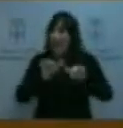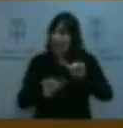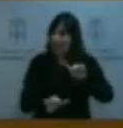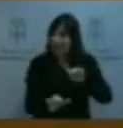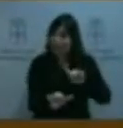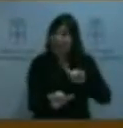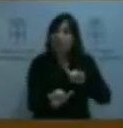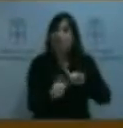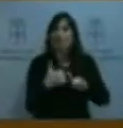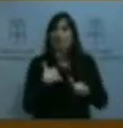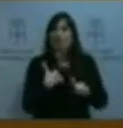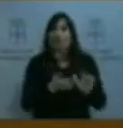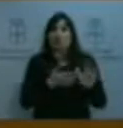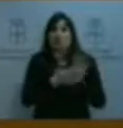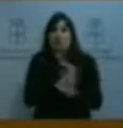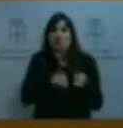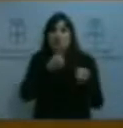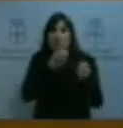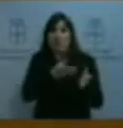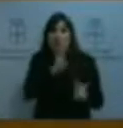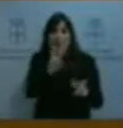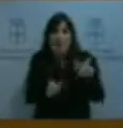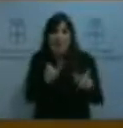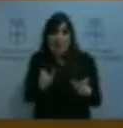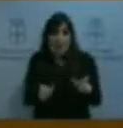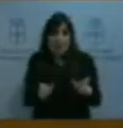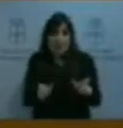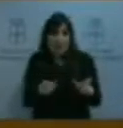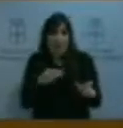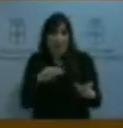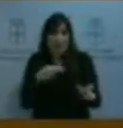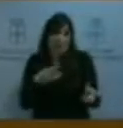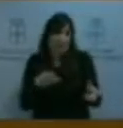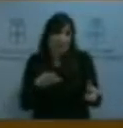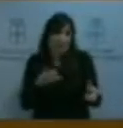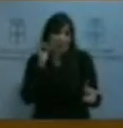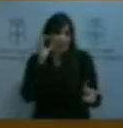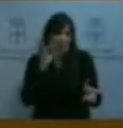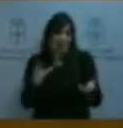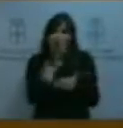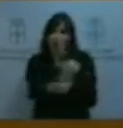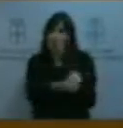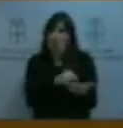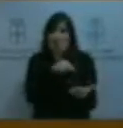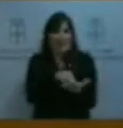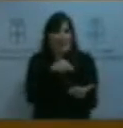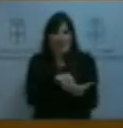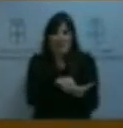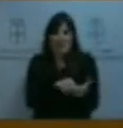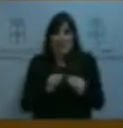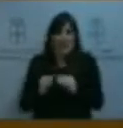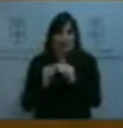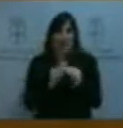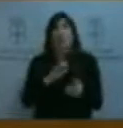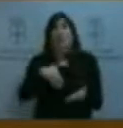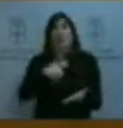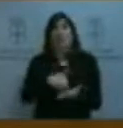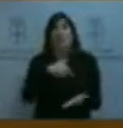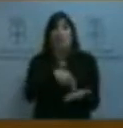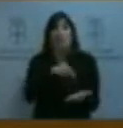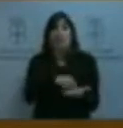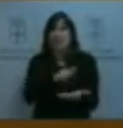comparecientes, todos ellos y unánimemente, nos exigían. Nos exigían un nuevo texto y nos exigían sobre todo consenso, el